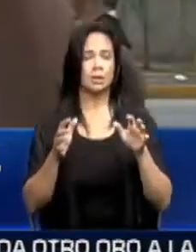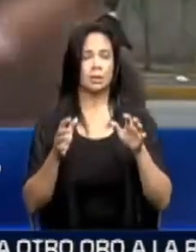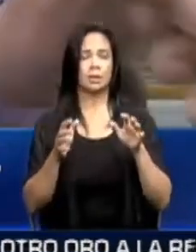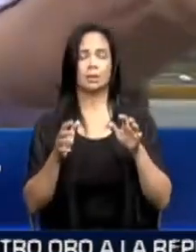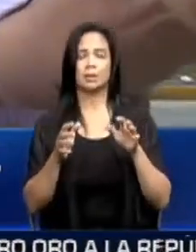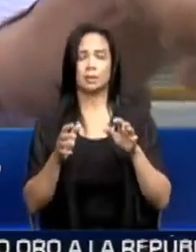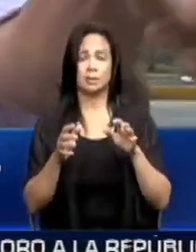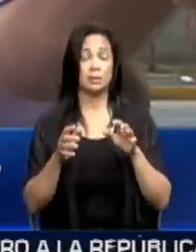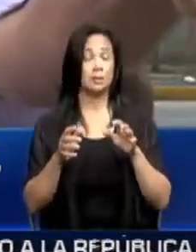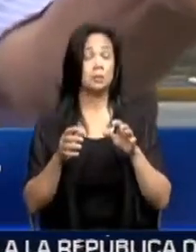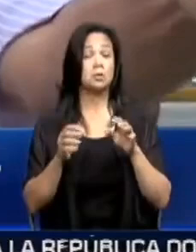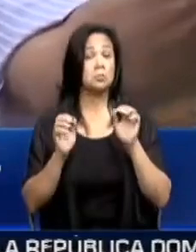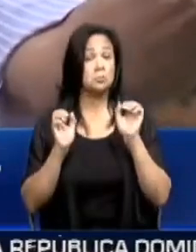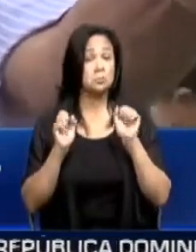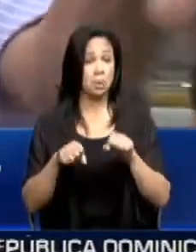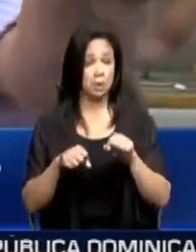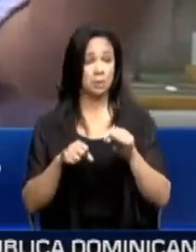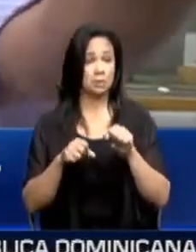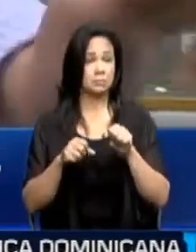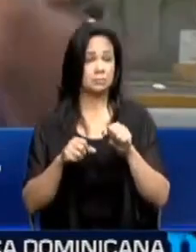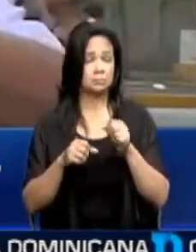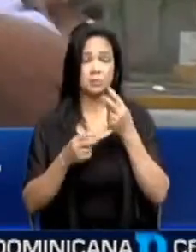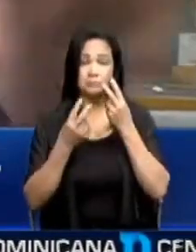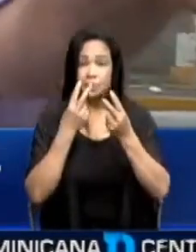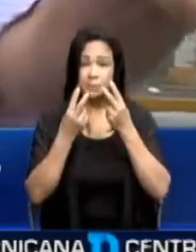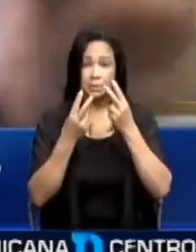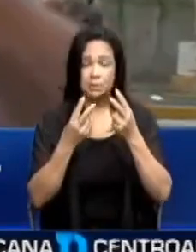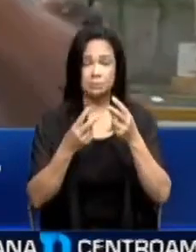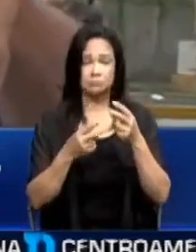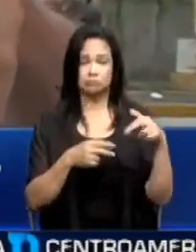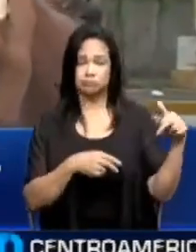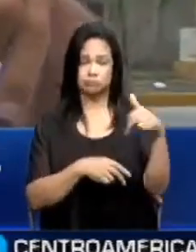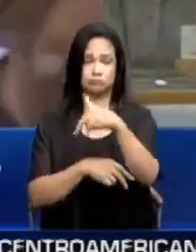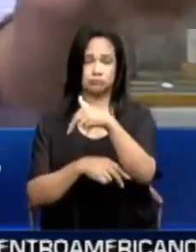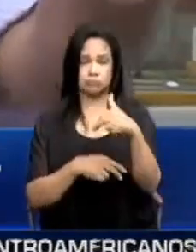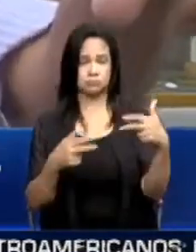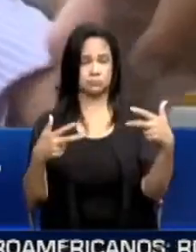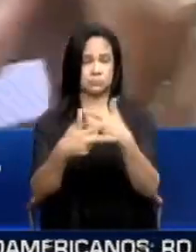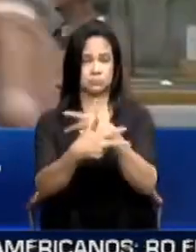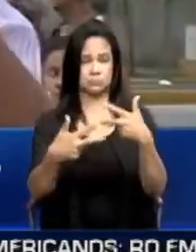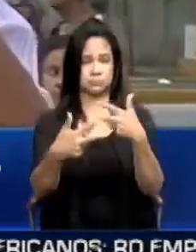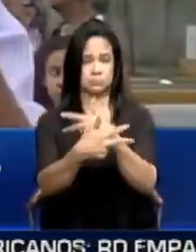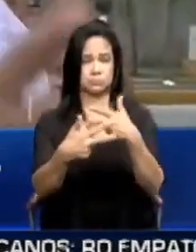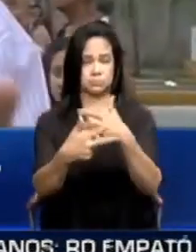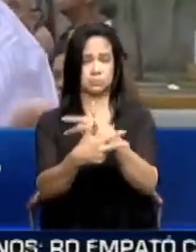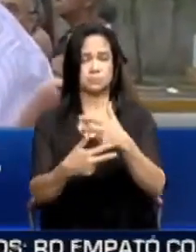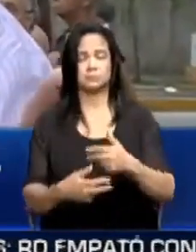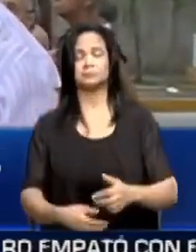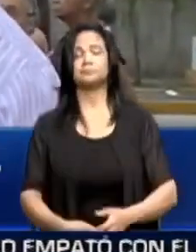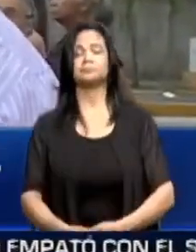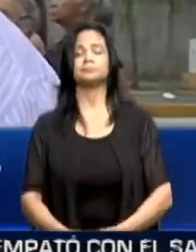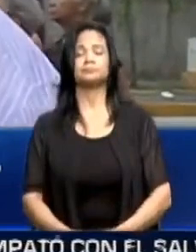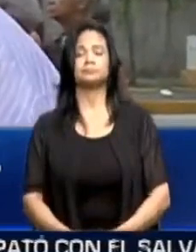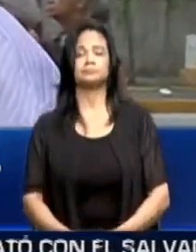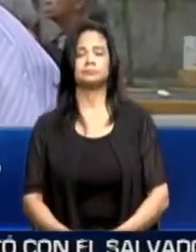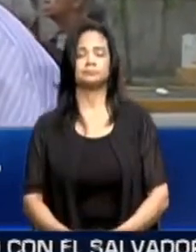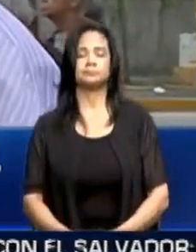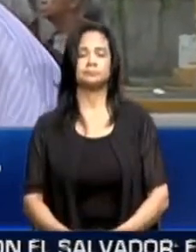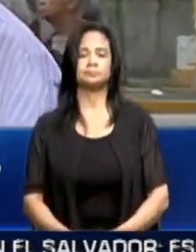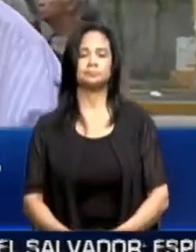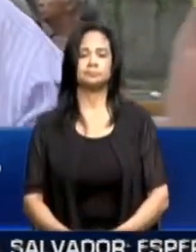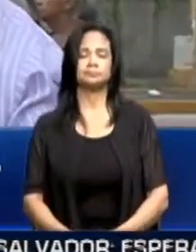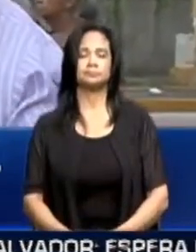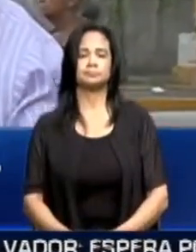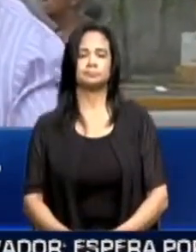ustedes pueden pasarle un poco a ver, para que sepan cómo es que el tránsito aquí. Oye, esto es para hombres y no todo hombre va a cruzar la